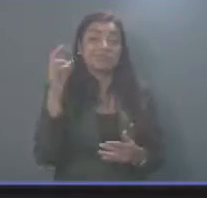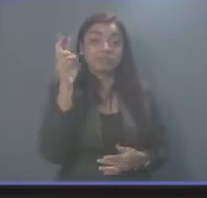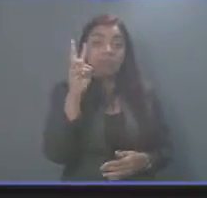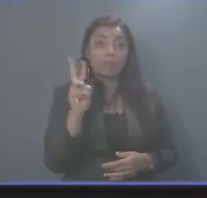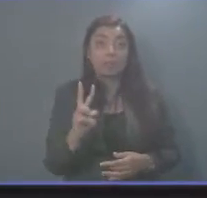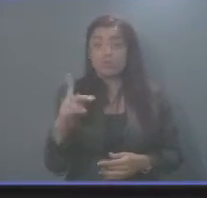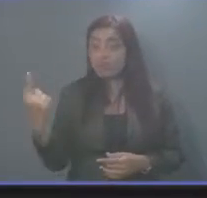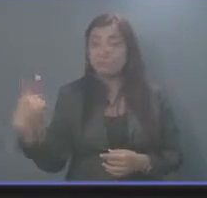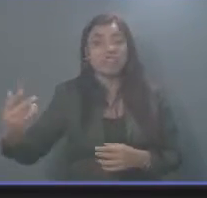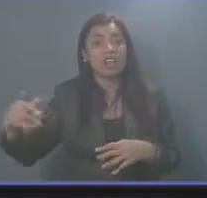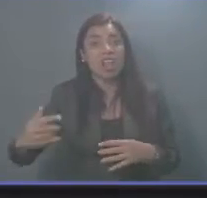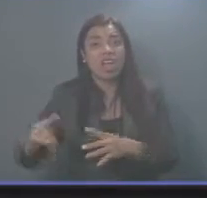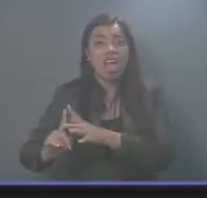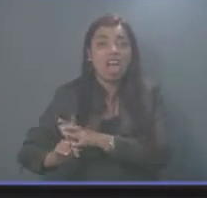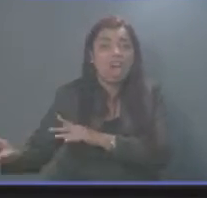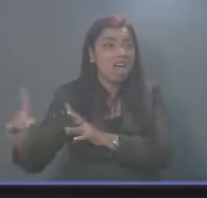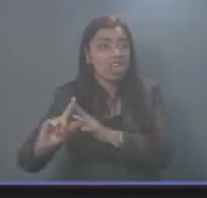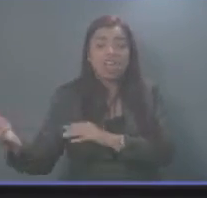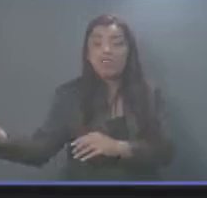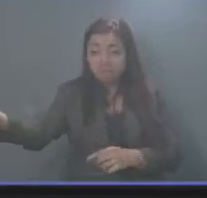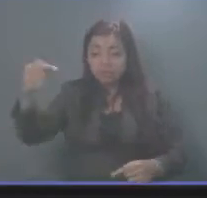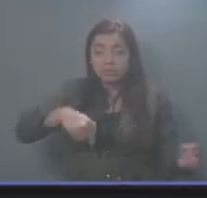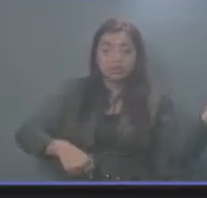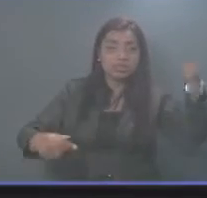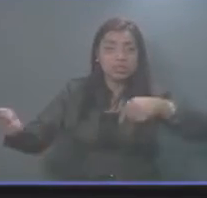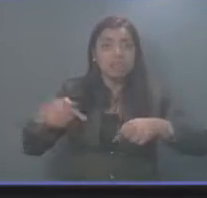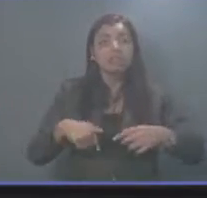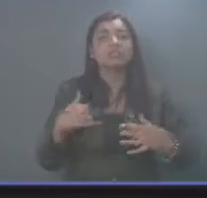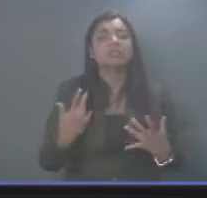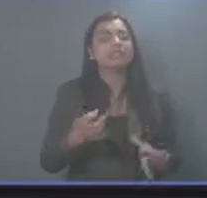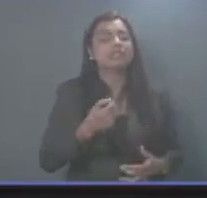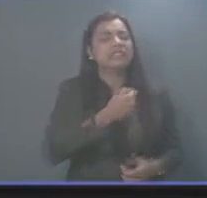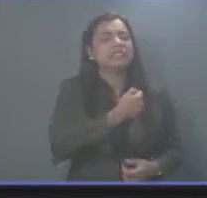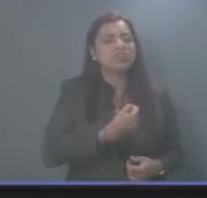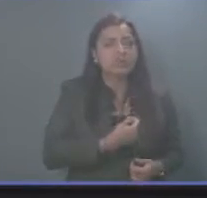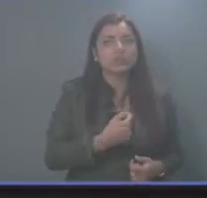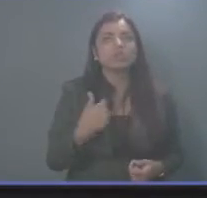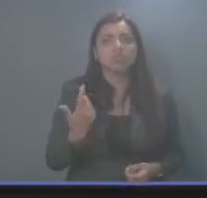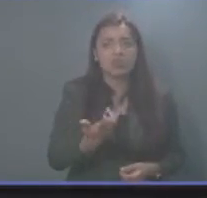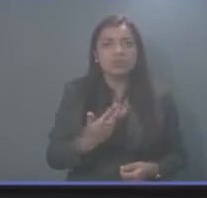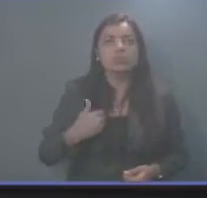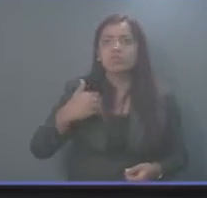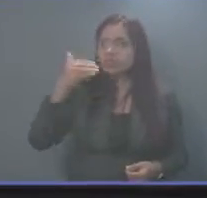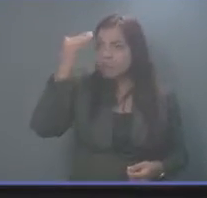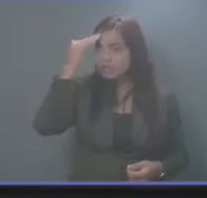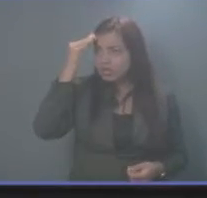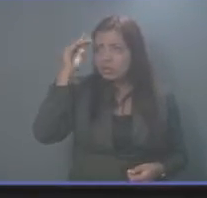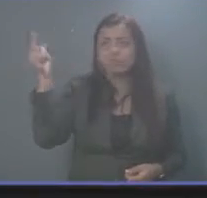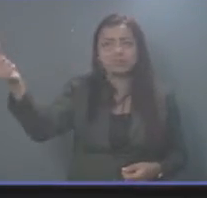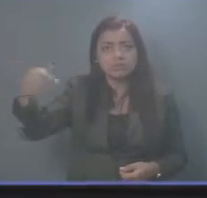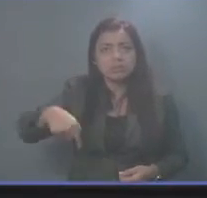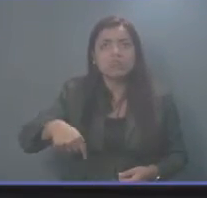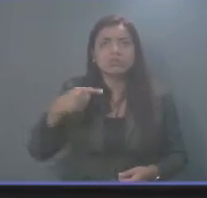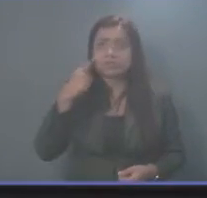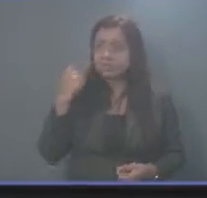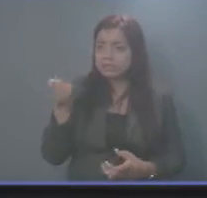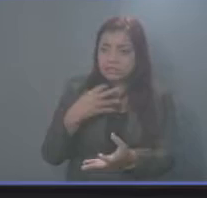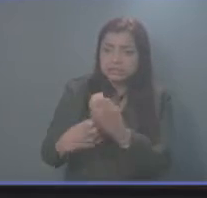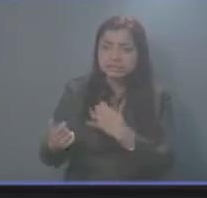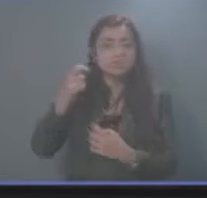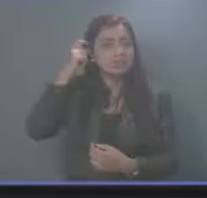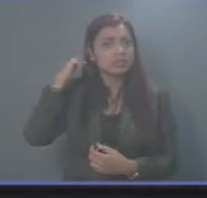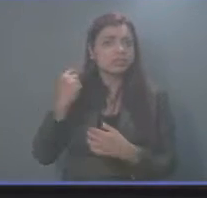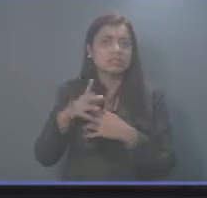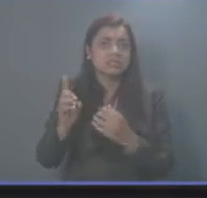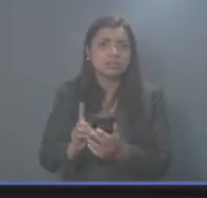que han sufrido estas barbaridades, nosotros hemos tenido muchas en este país.